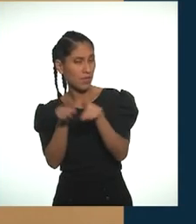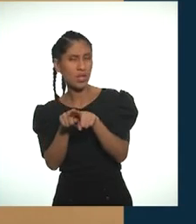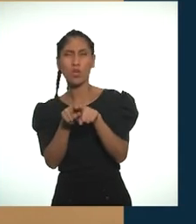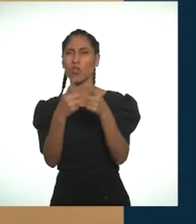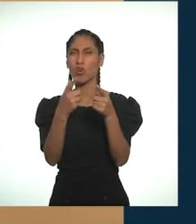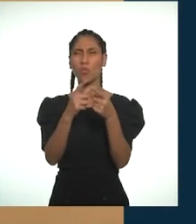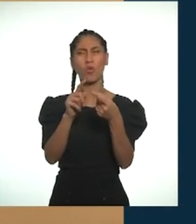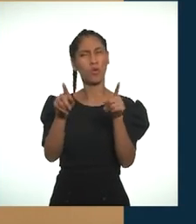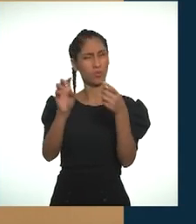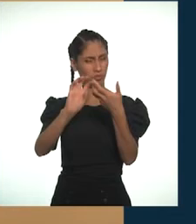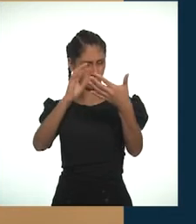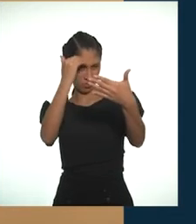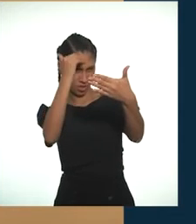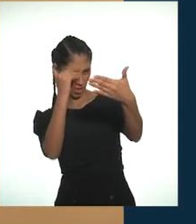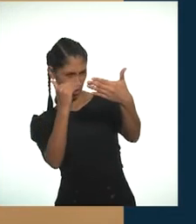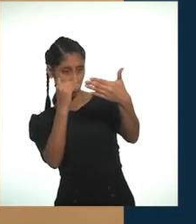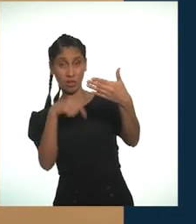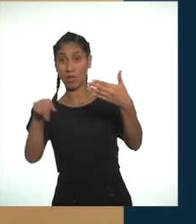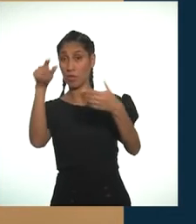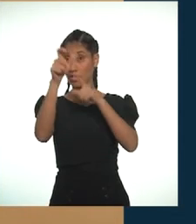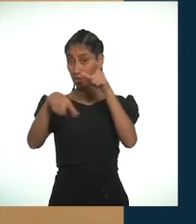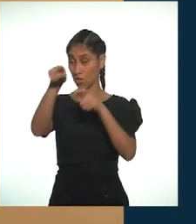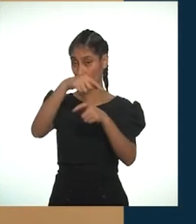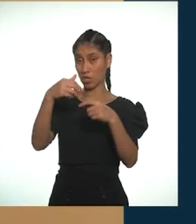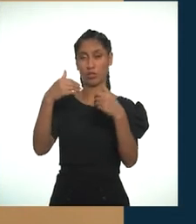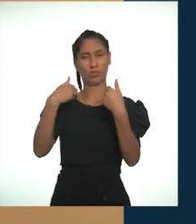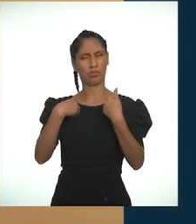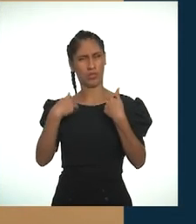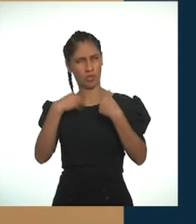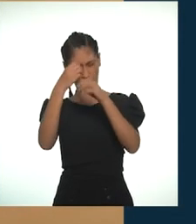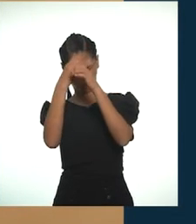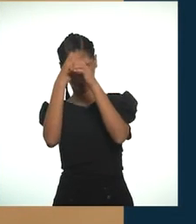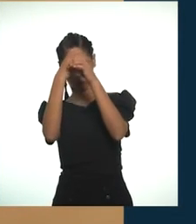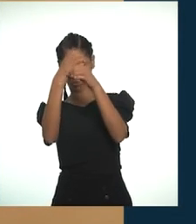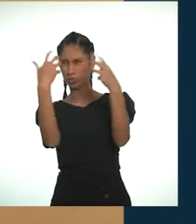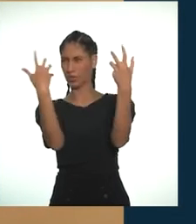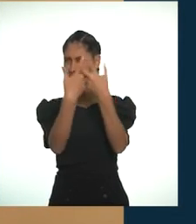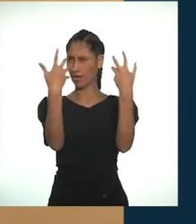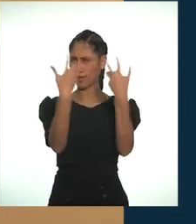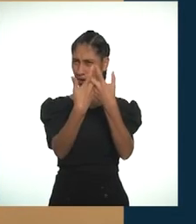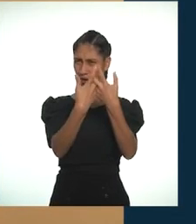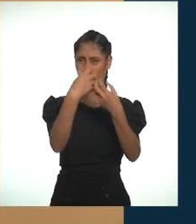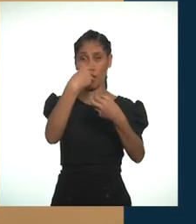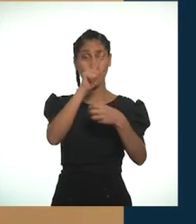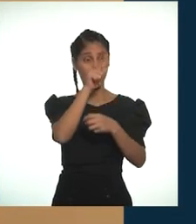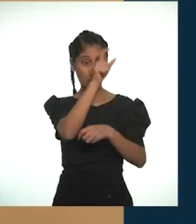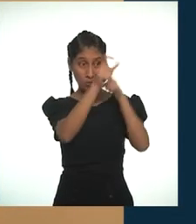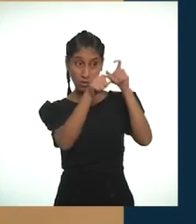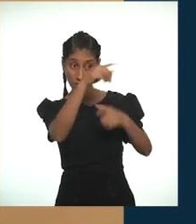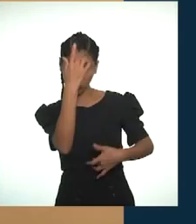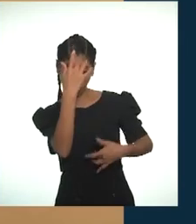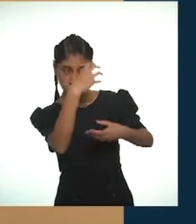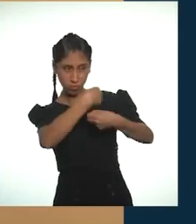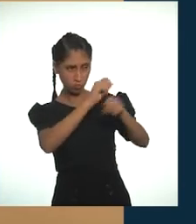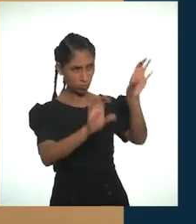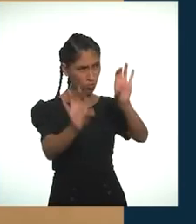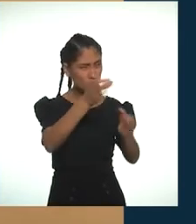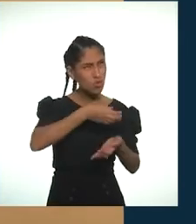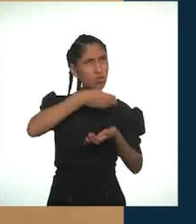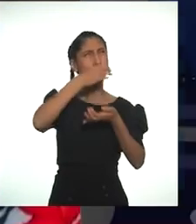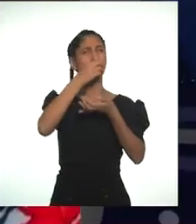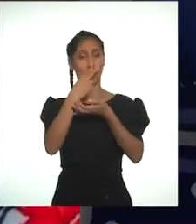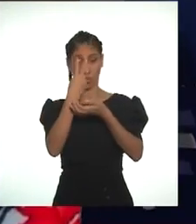Además, también poseen conocimientos medicinales ancestrales. Te invito a ver el siguiente